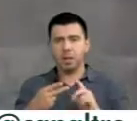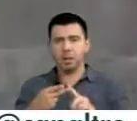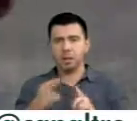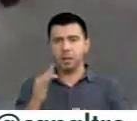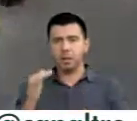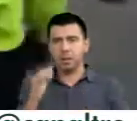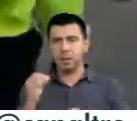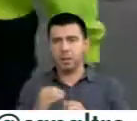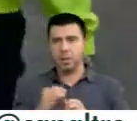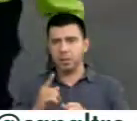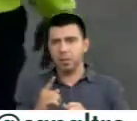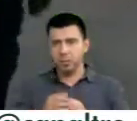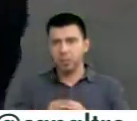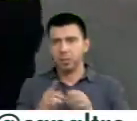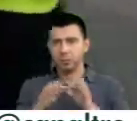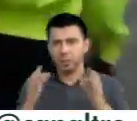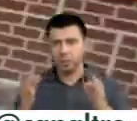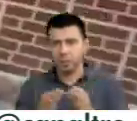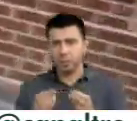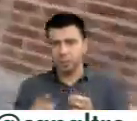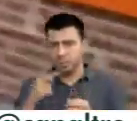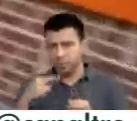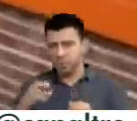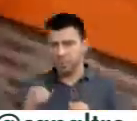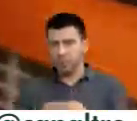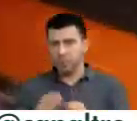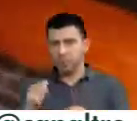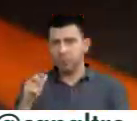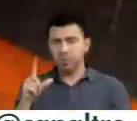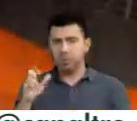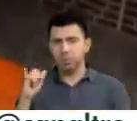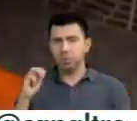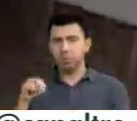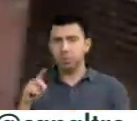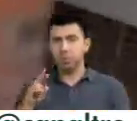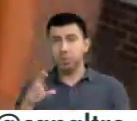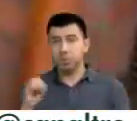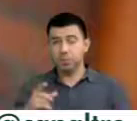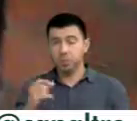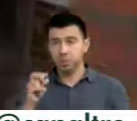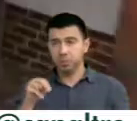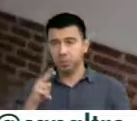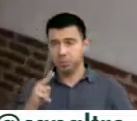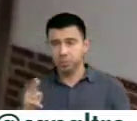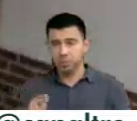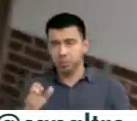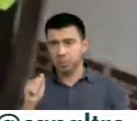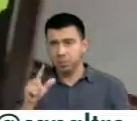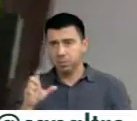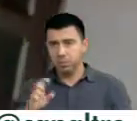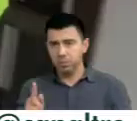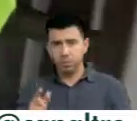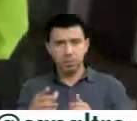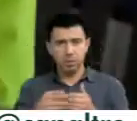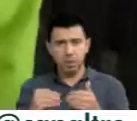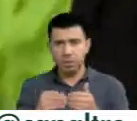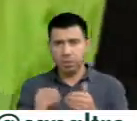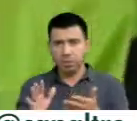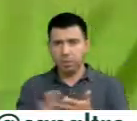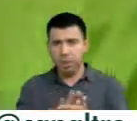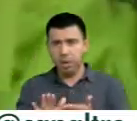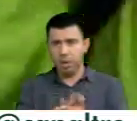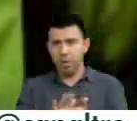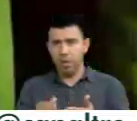Miriam Picón de González y su hijo Carlos Andrés González Picón. Estas personas son investigadas por el delito de lavado de activos.